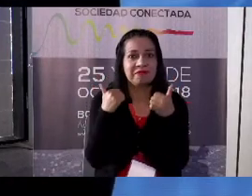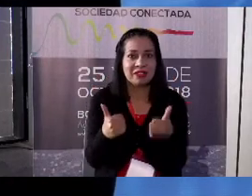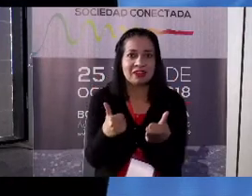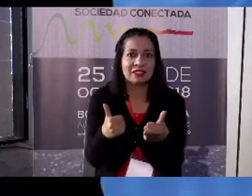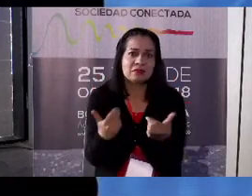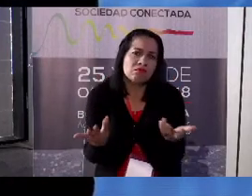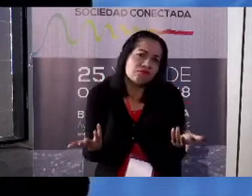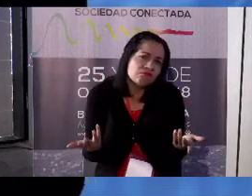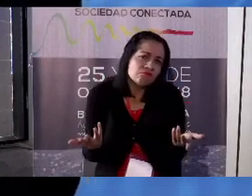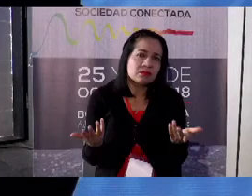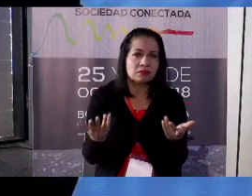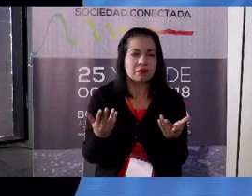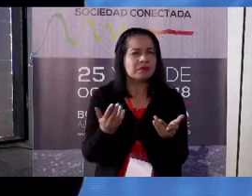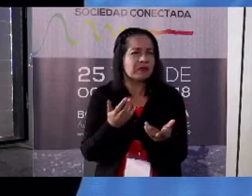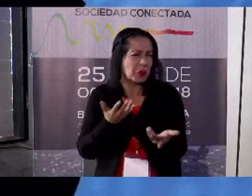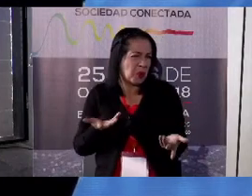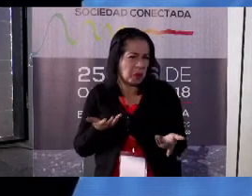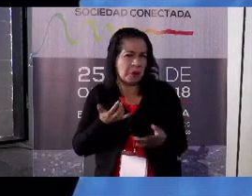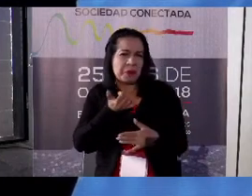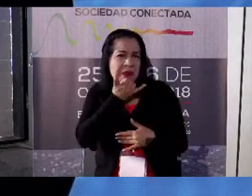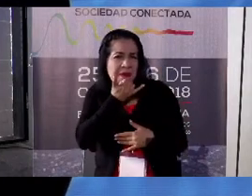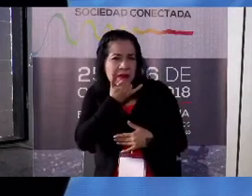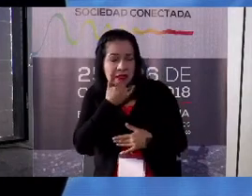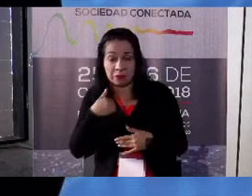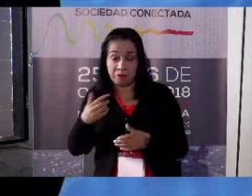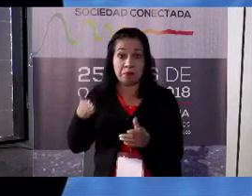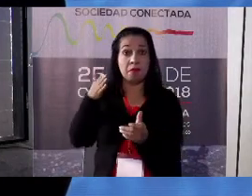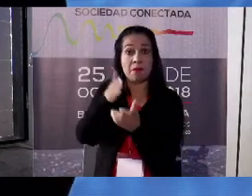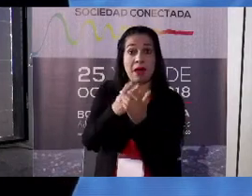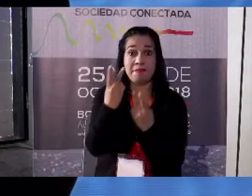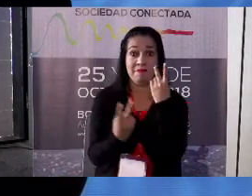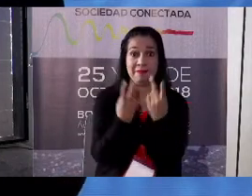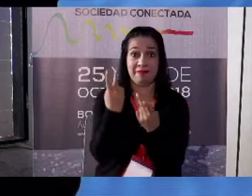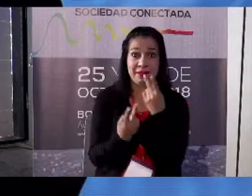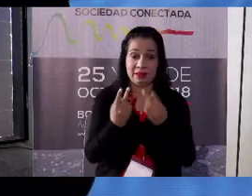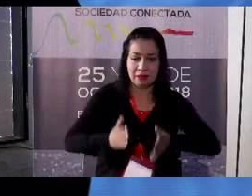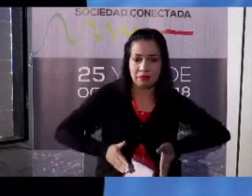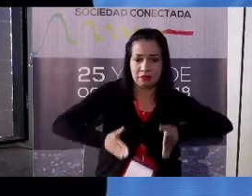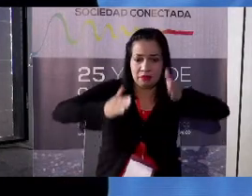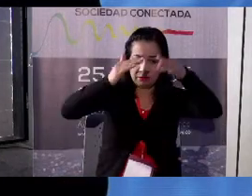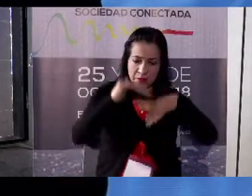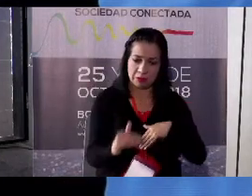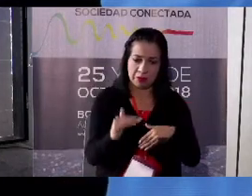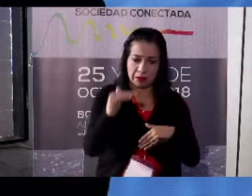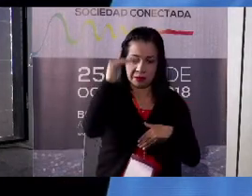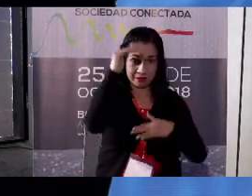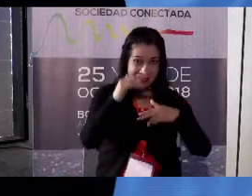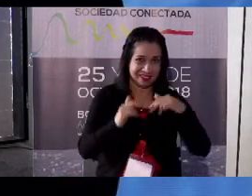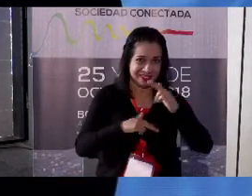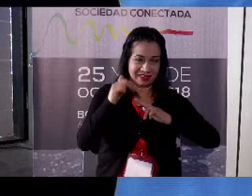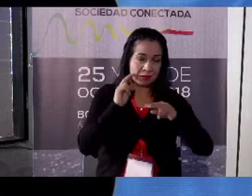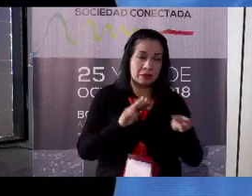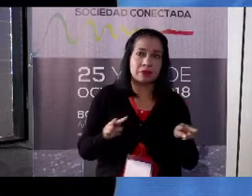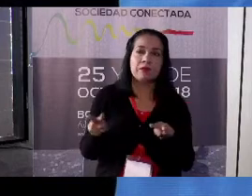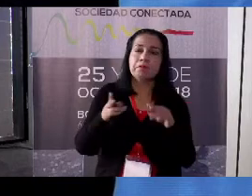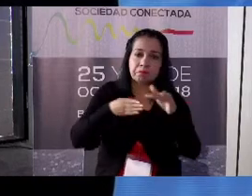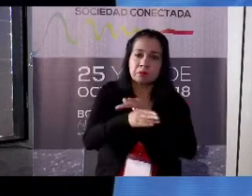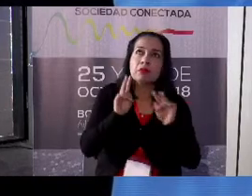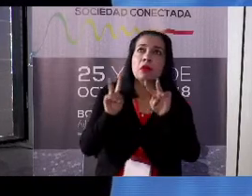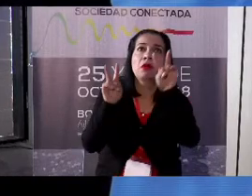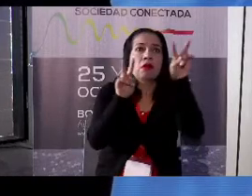cuando vas y visitas esos edificios de apartamento un año después muchos de ellos